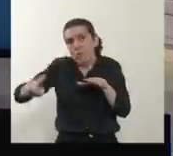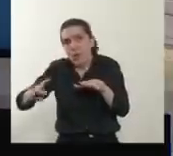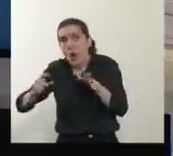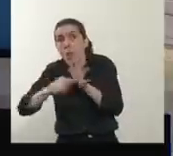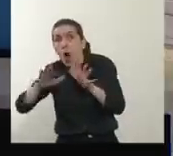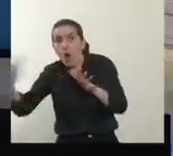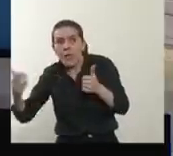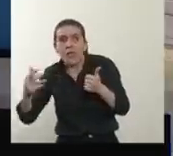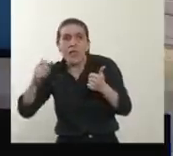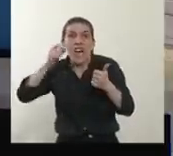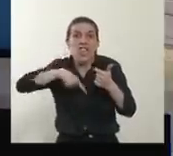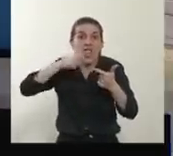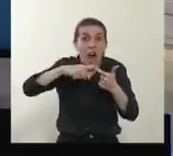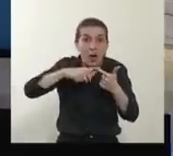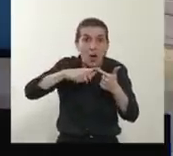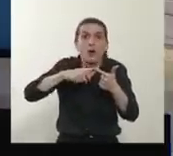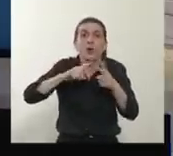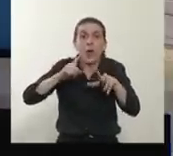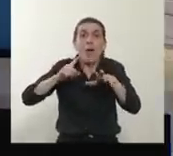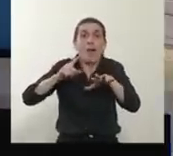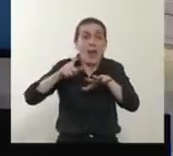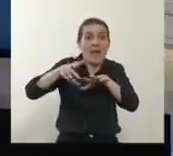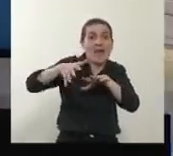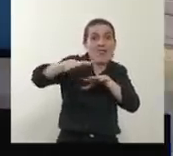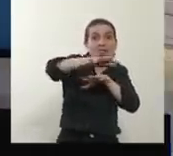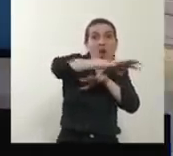toda la provincia, el resto de la provincia de Buenos Aires, Río Negro.